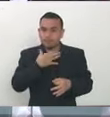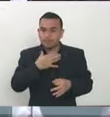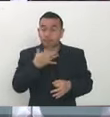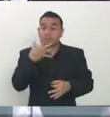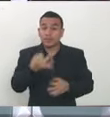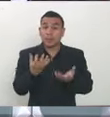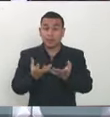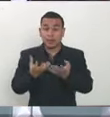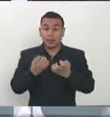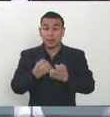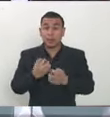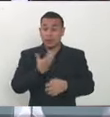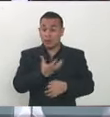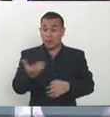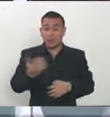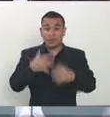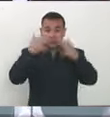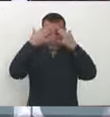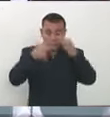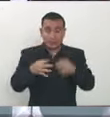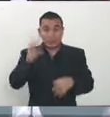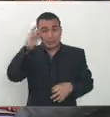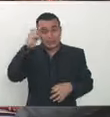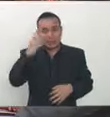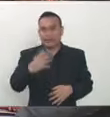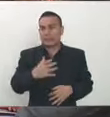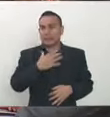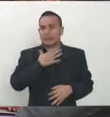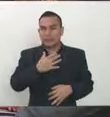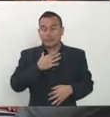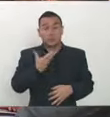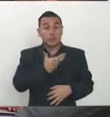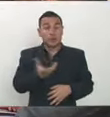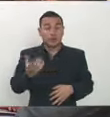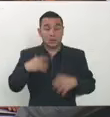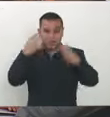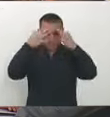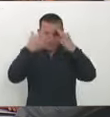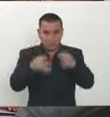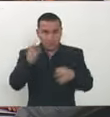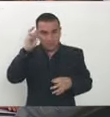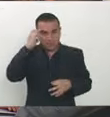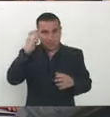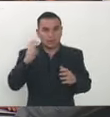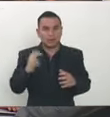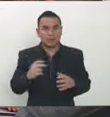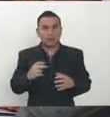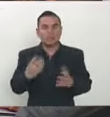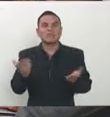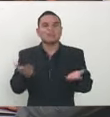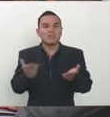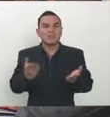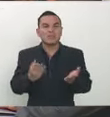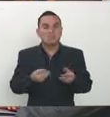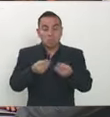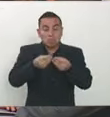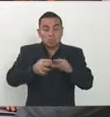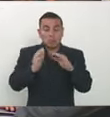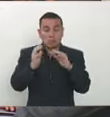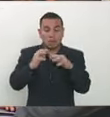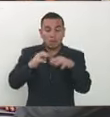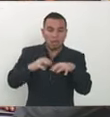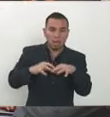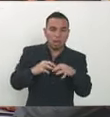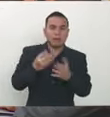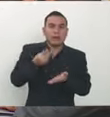Quiero decir que cada medida que tomemos es una medida difícil y cada medida que tomamos golpea de alguna manera a la economía o golpea a una